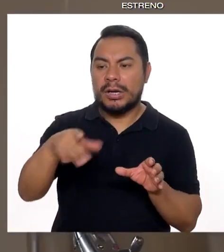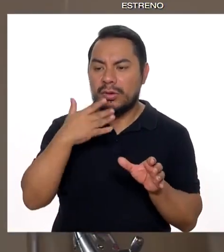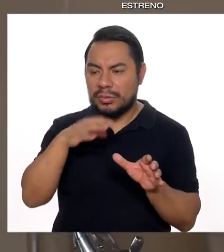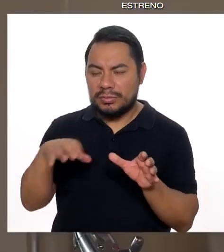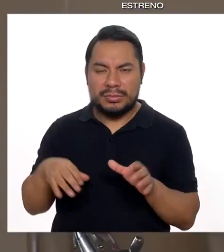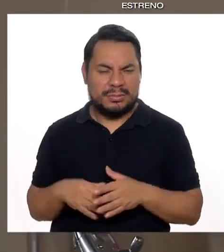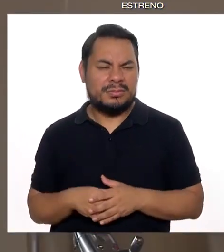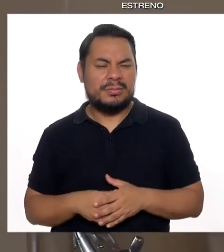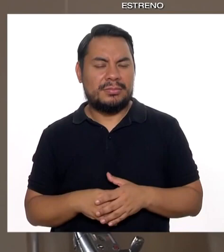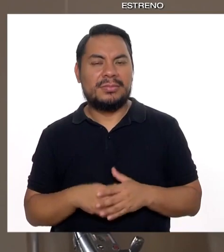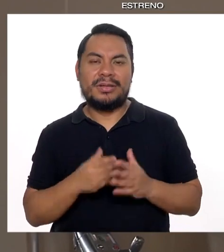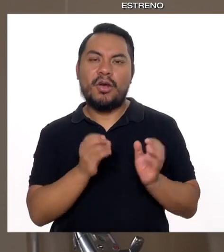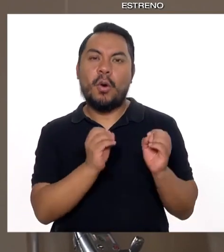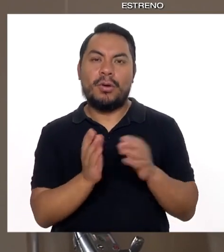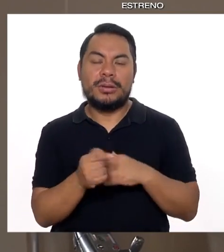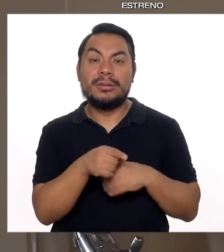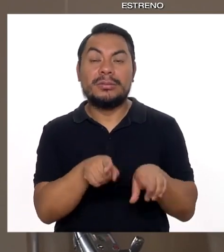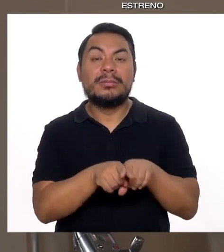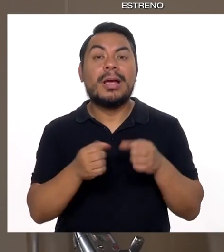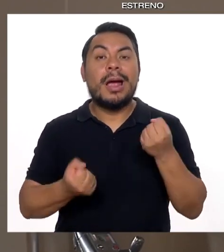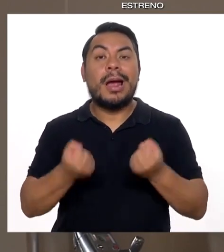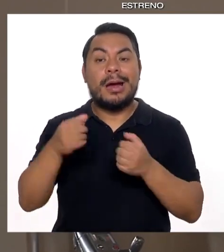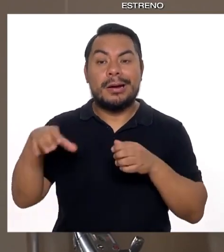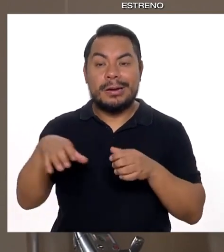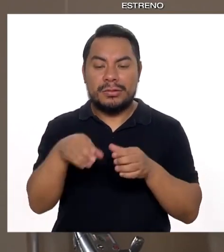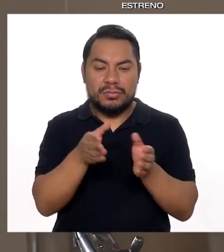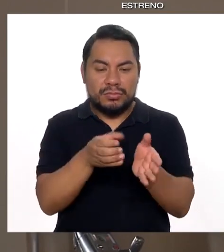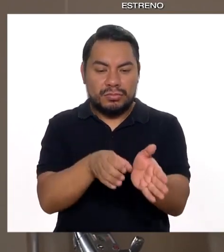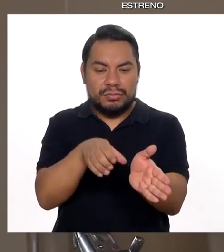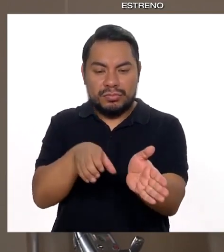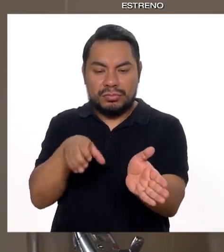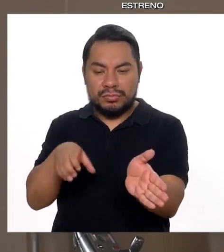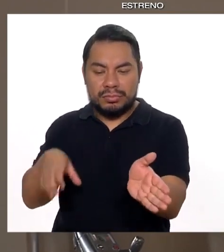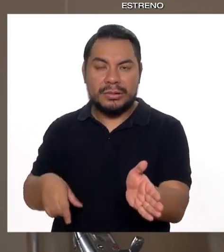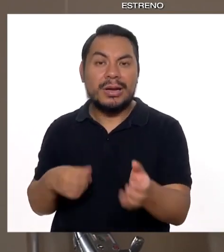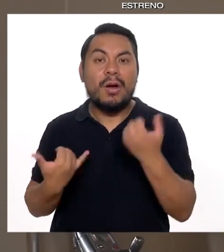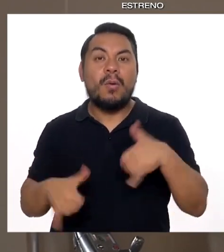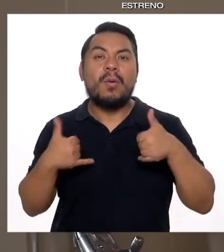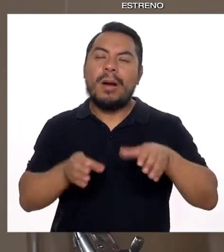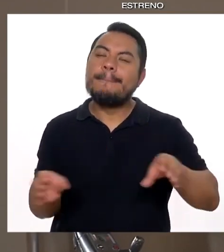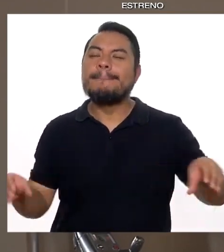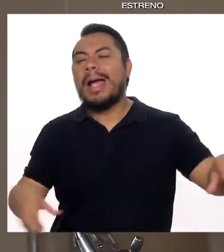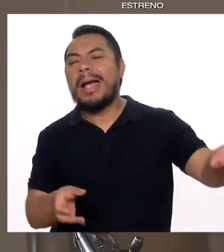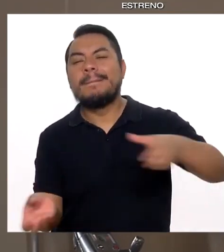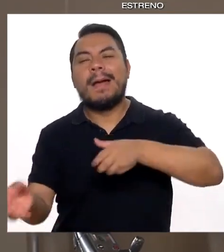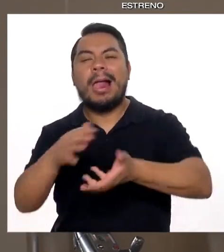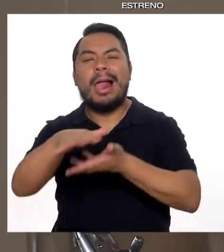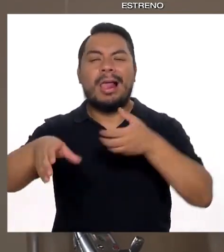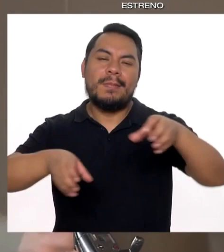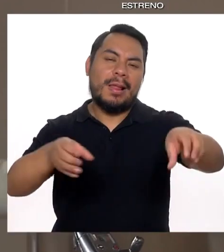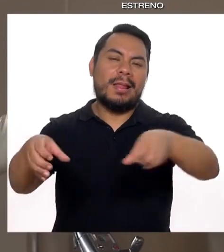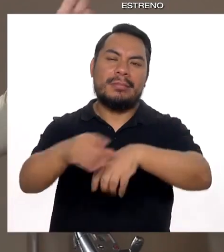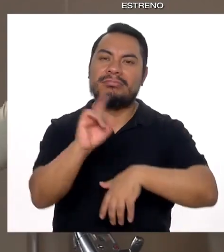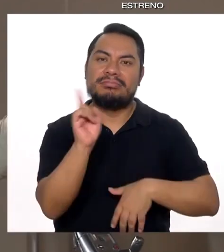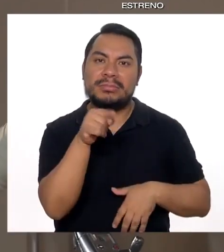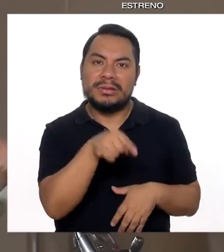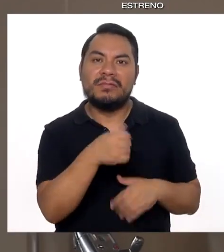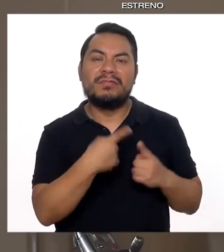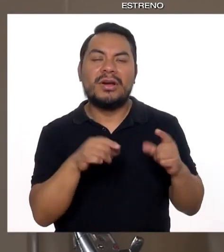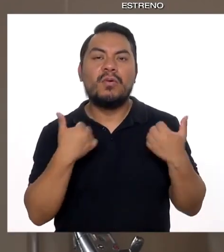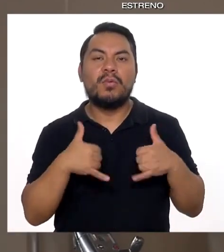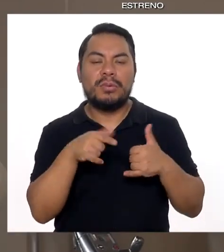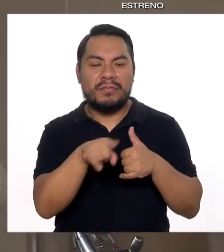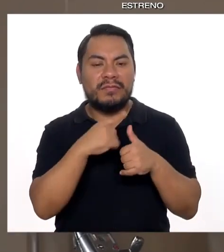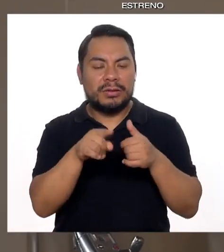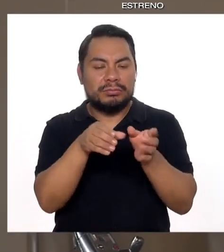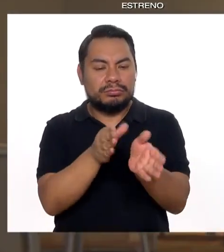gustan los carritos y los coloca uno al lado del otro, pero no juega con el carrito como decir, aquí está la pista, vamos, pasamos, ruedo, choco